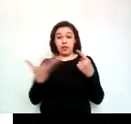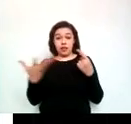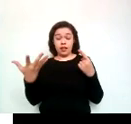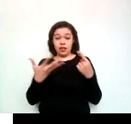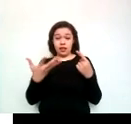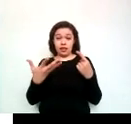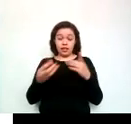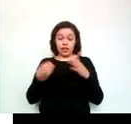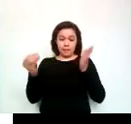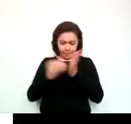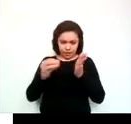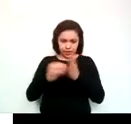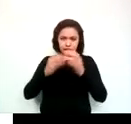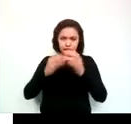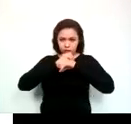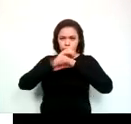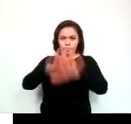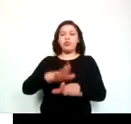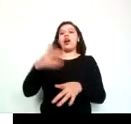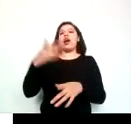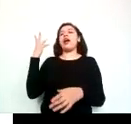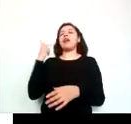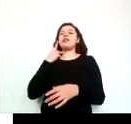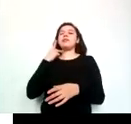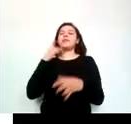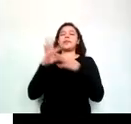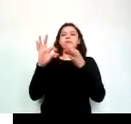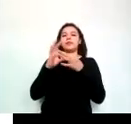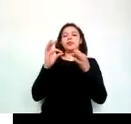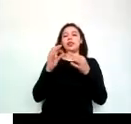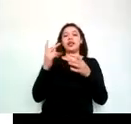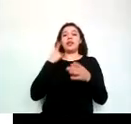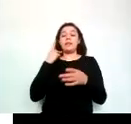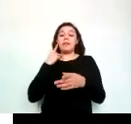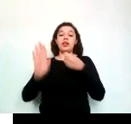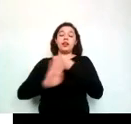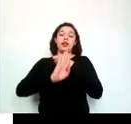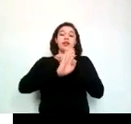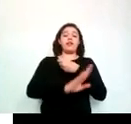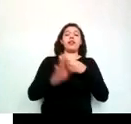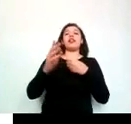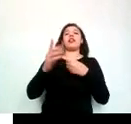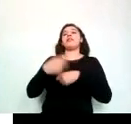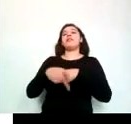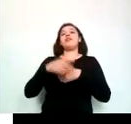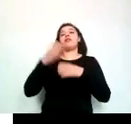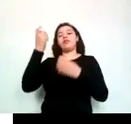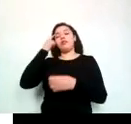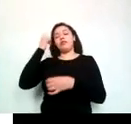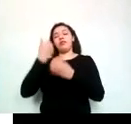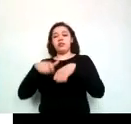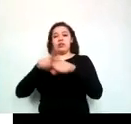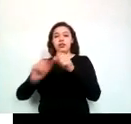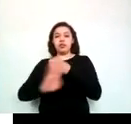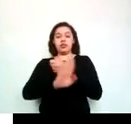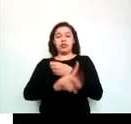mantener y difundir la política que hablamos hace un ratito, la política de prevención de factores de riesgo psicosocial. También tienen que identificar